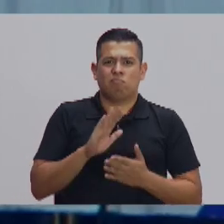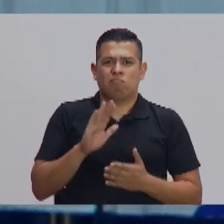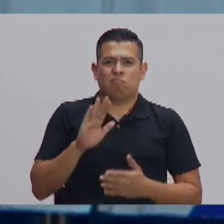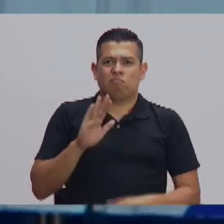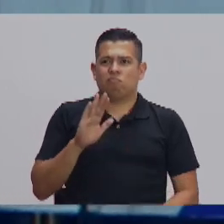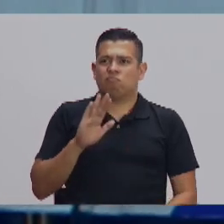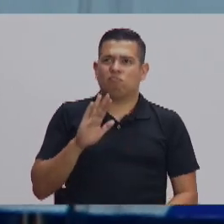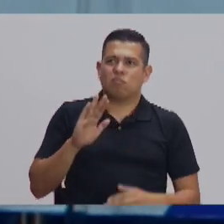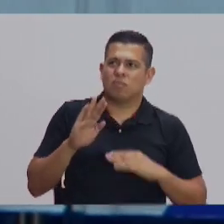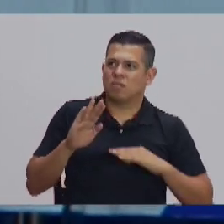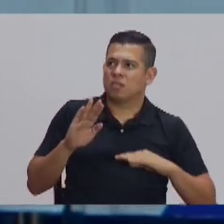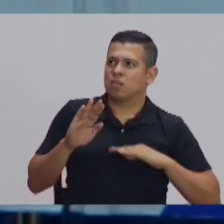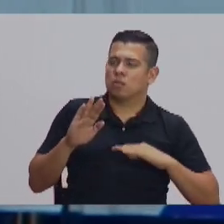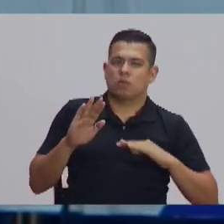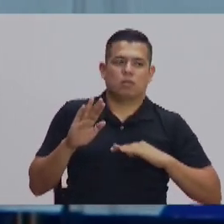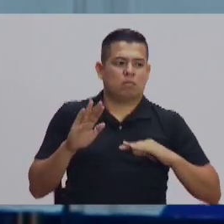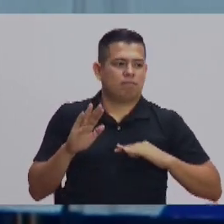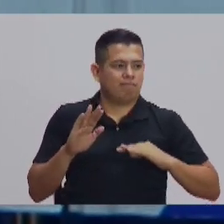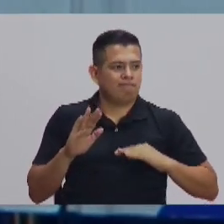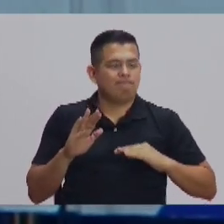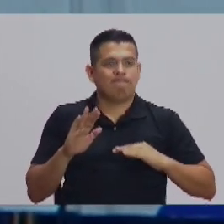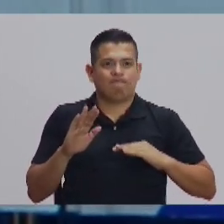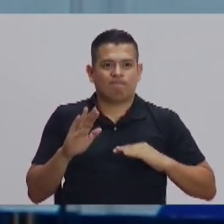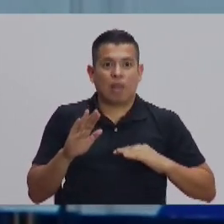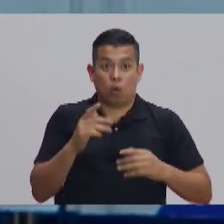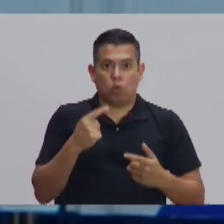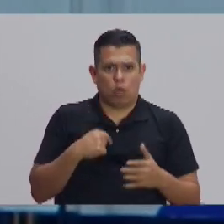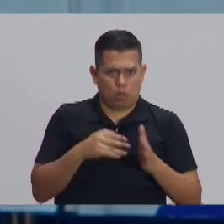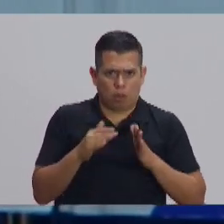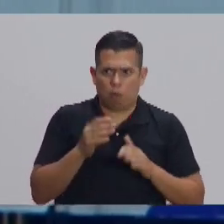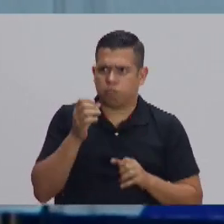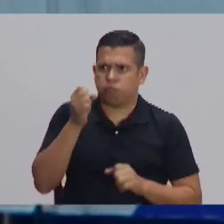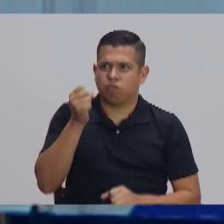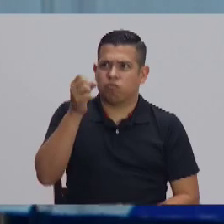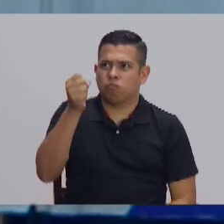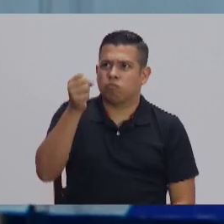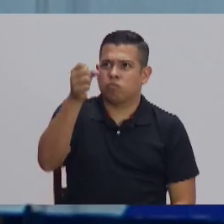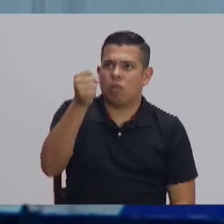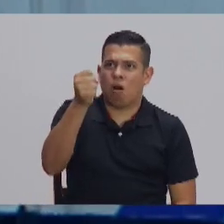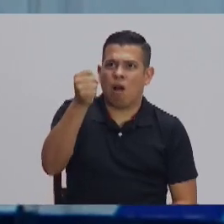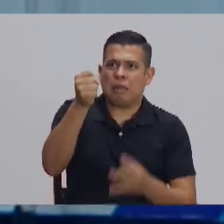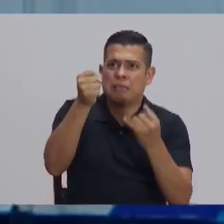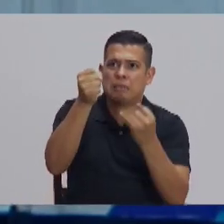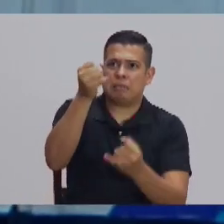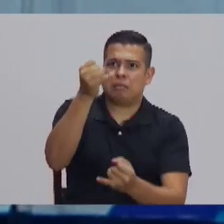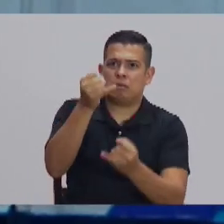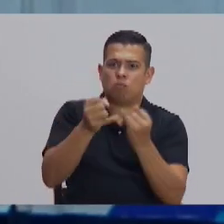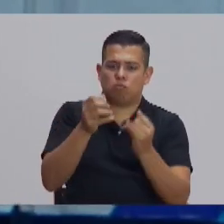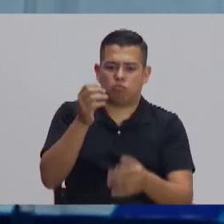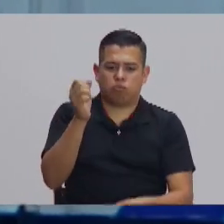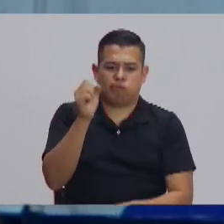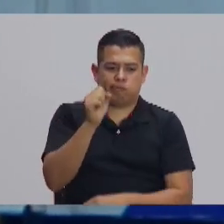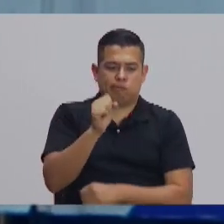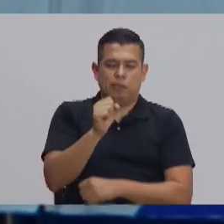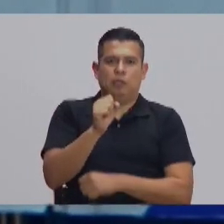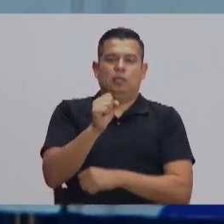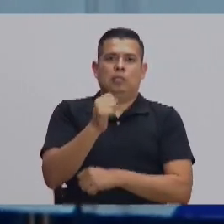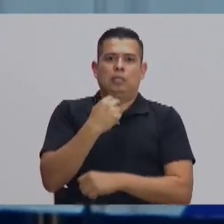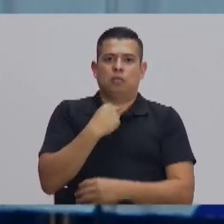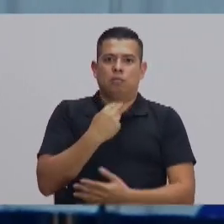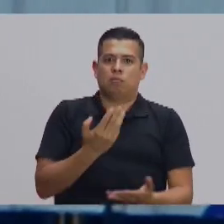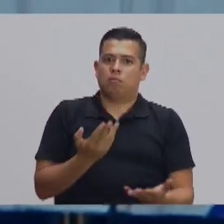tenemos batallas comenzamos conquistas pero tal vez no las terminamos en este año 2019